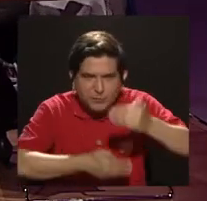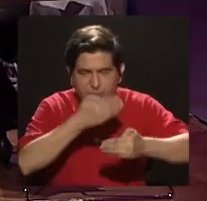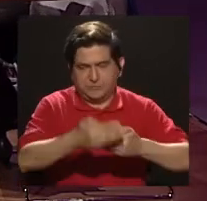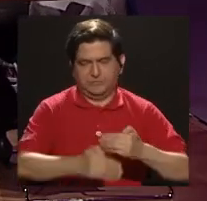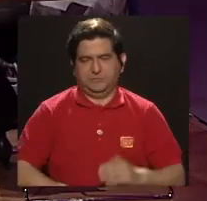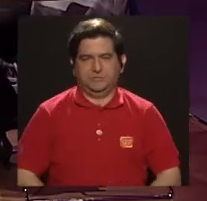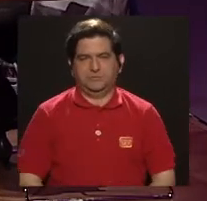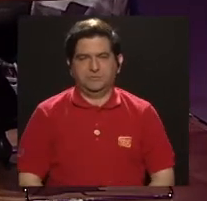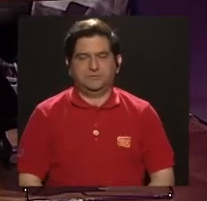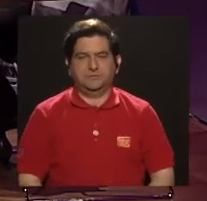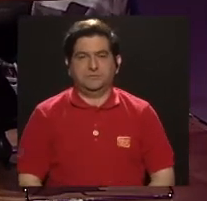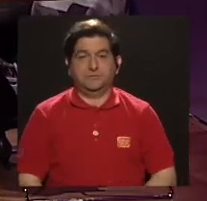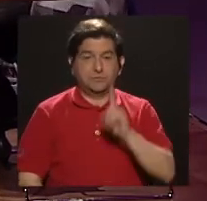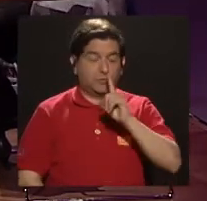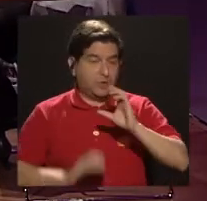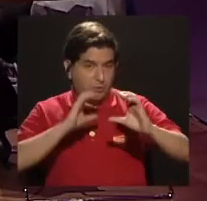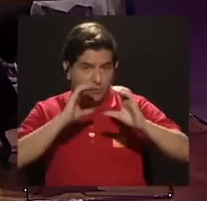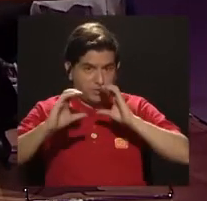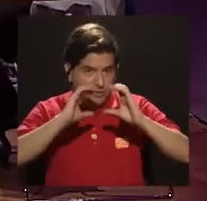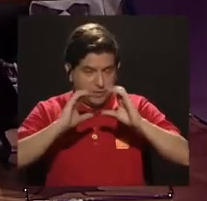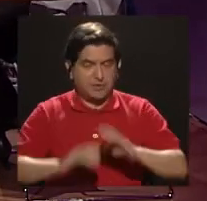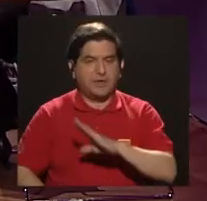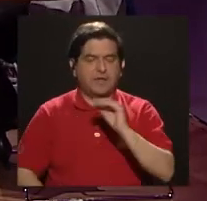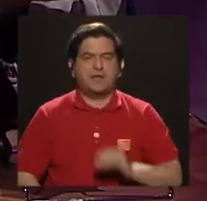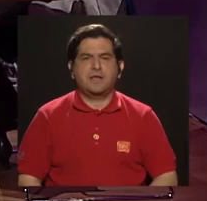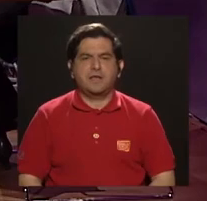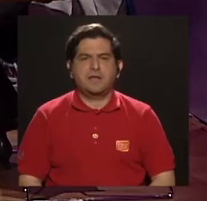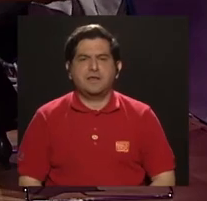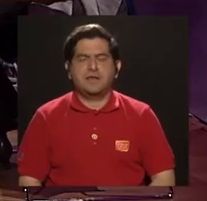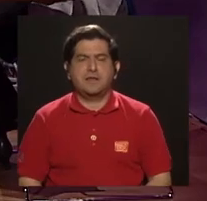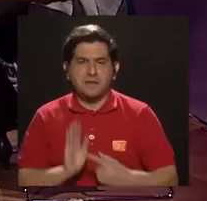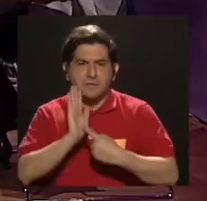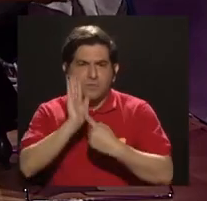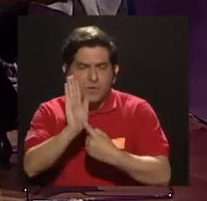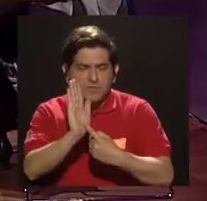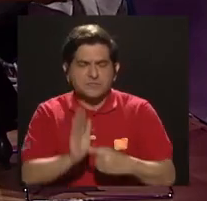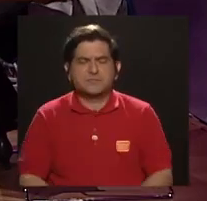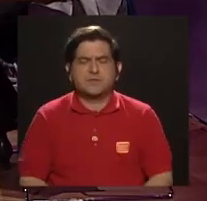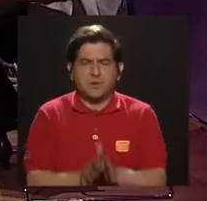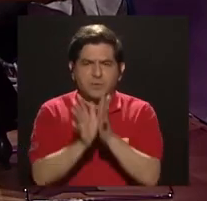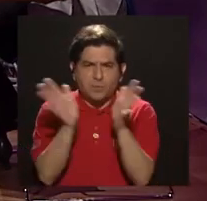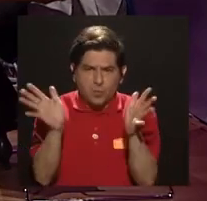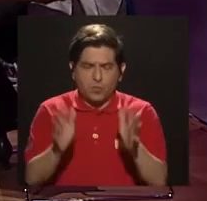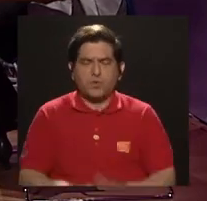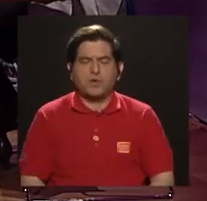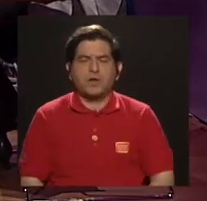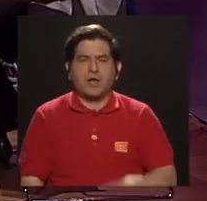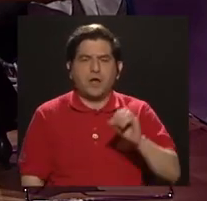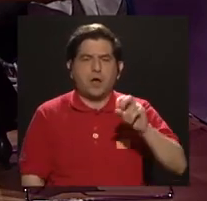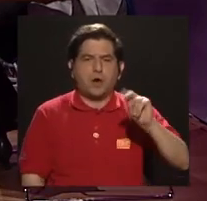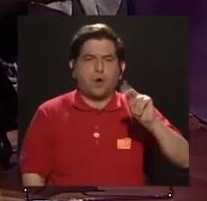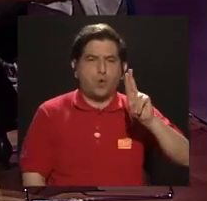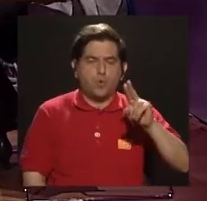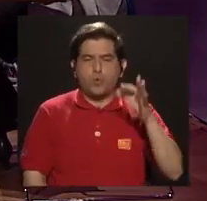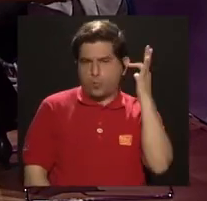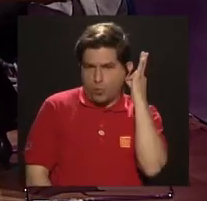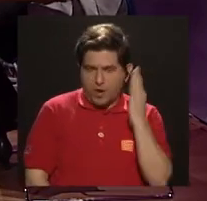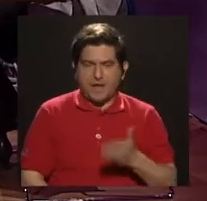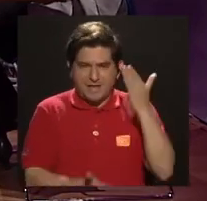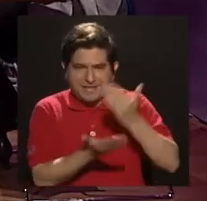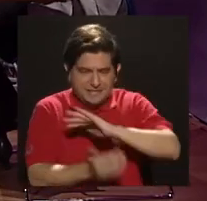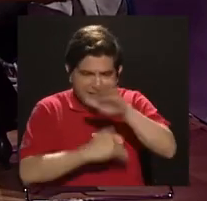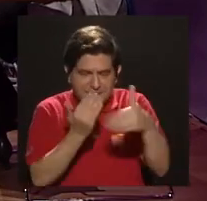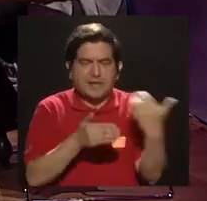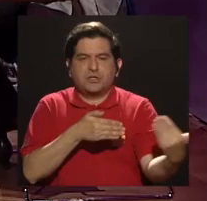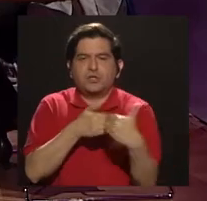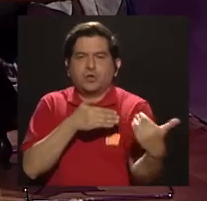es así que hay un comunicado y una instancia pública de onu-mujeres haciendo un llamado para que cesen todos